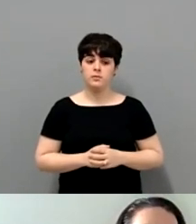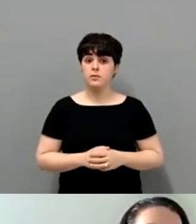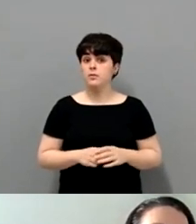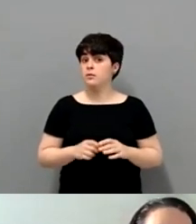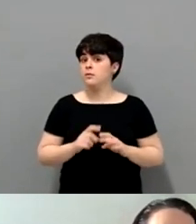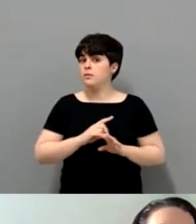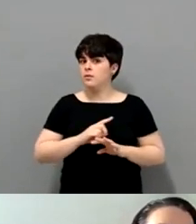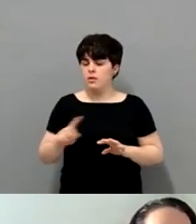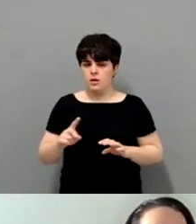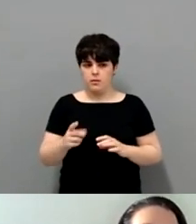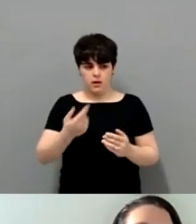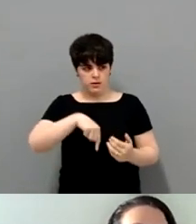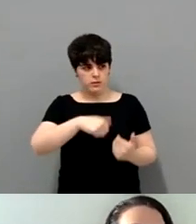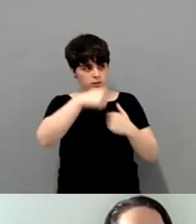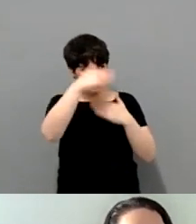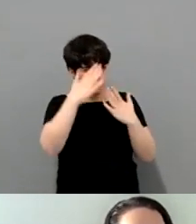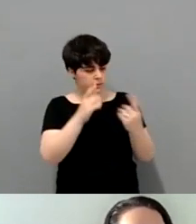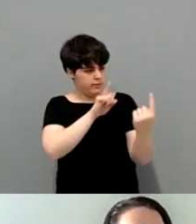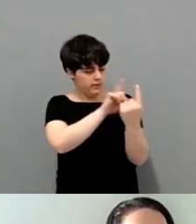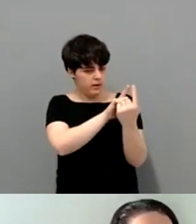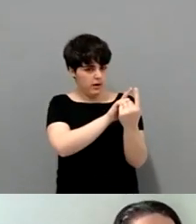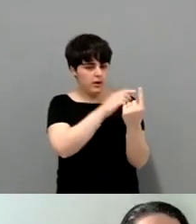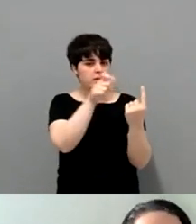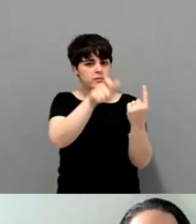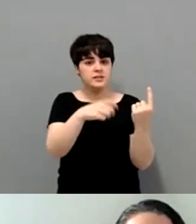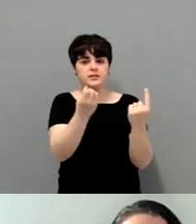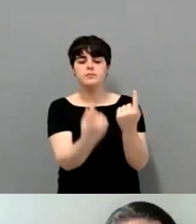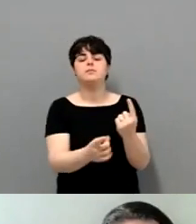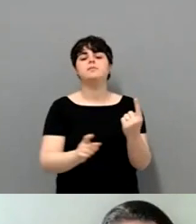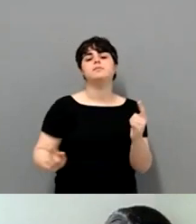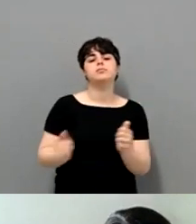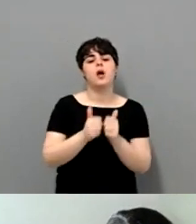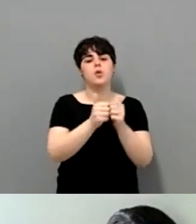Tampoco se dirigen a nosotras, sino a nuestros acompañantes.